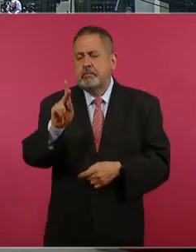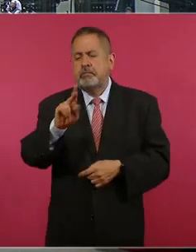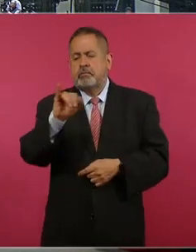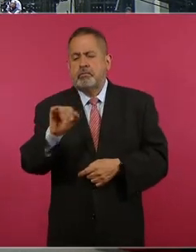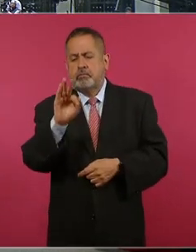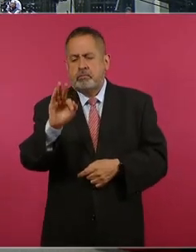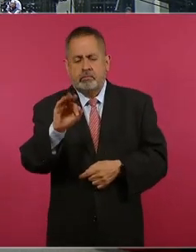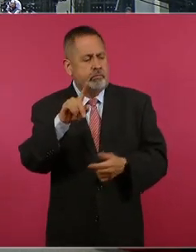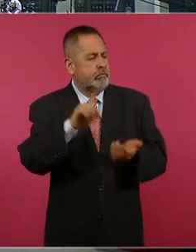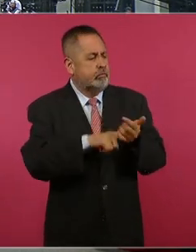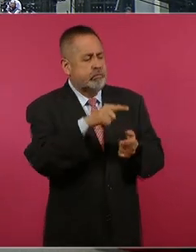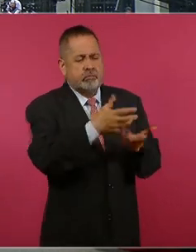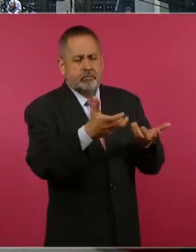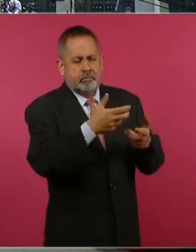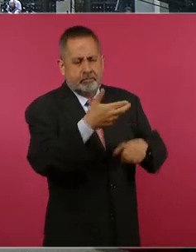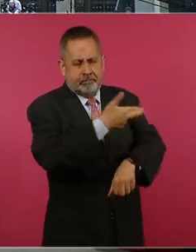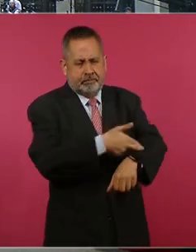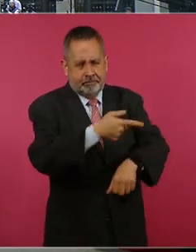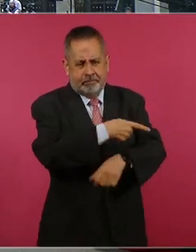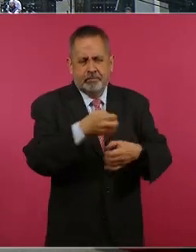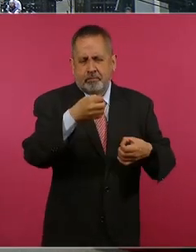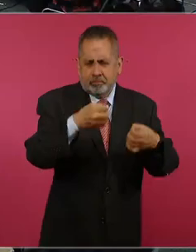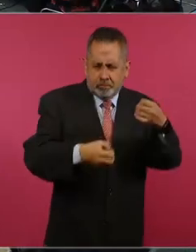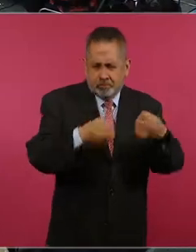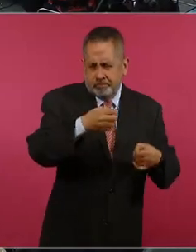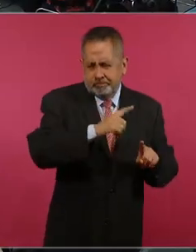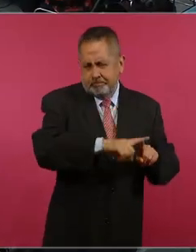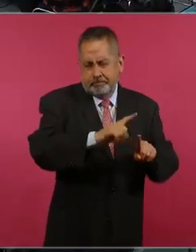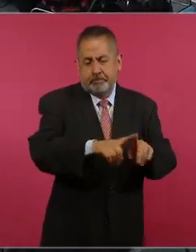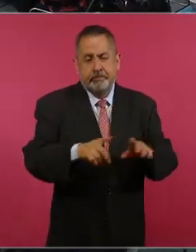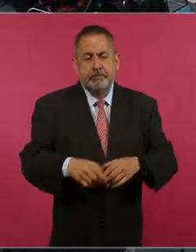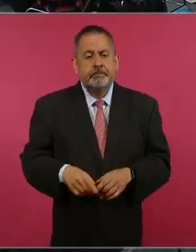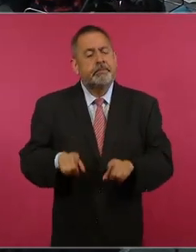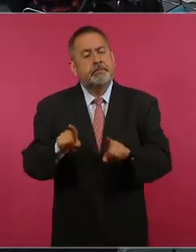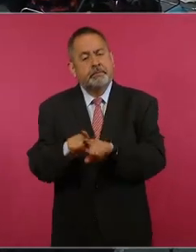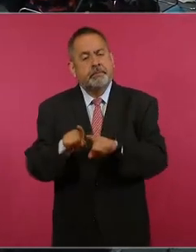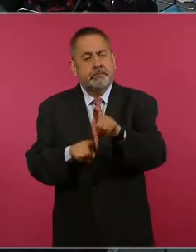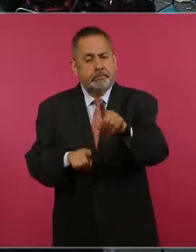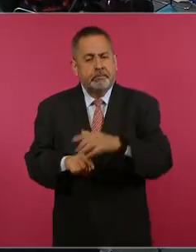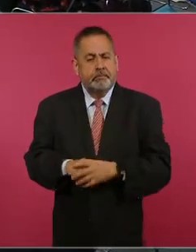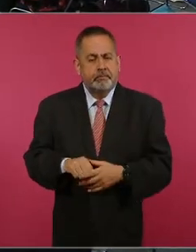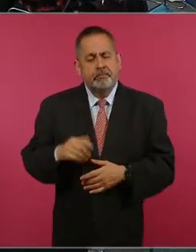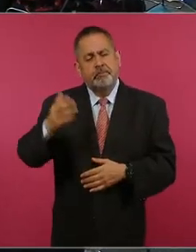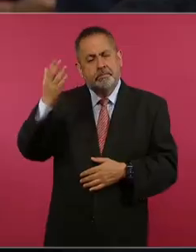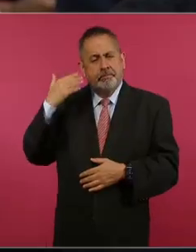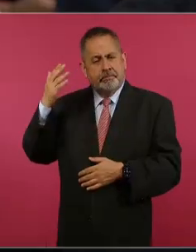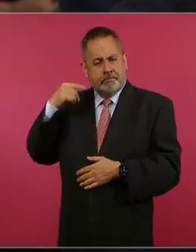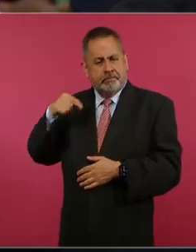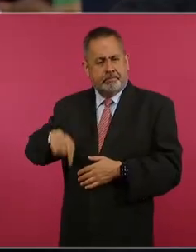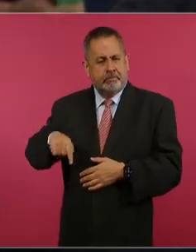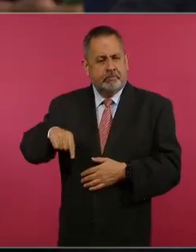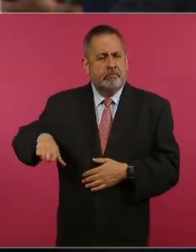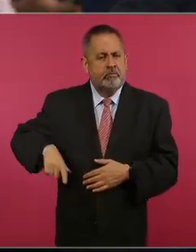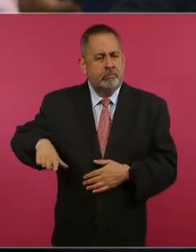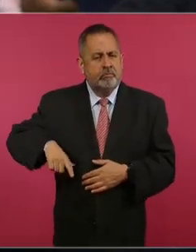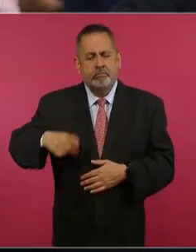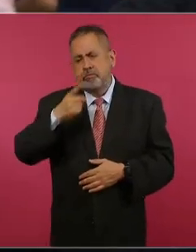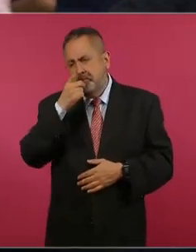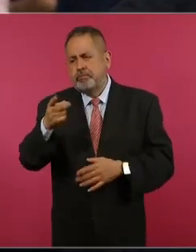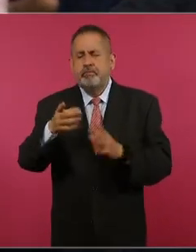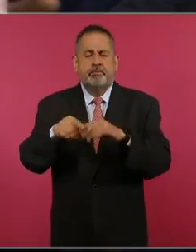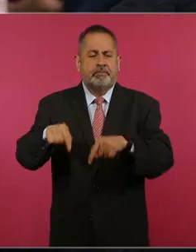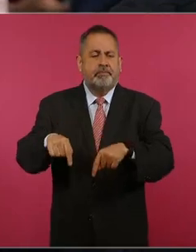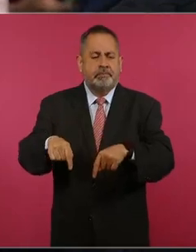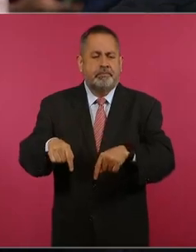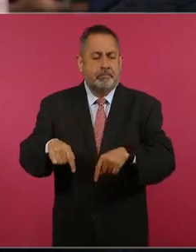y algunas de las acciones, cuestiones que tienen que ver con jueces, etcétera. También en otros momentos, desde aquí, desde el gobierno, se ha hablado de que